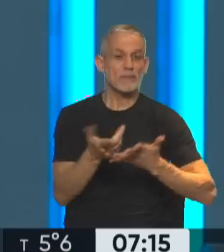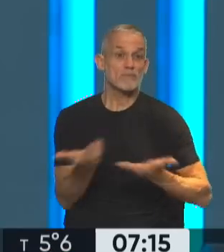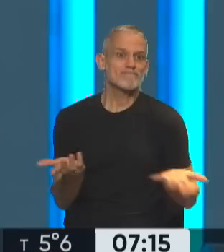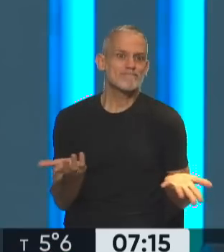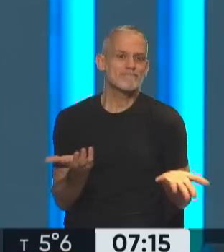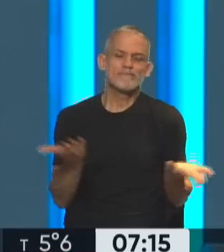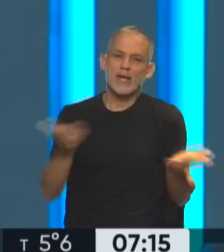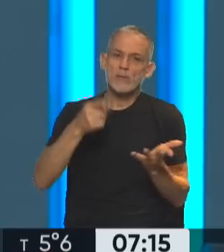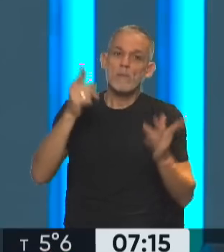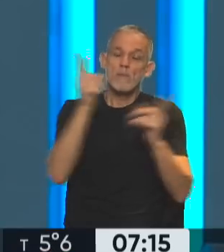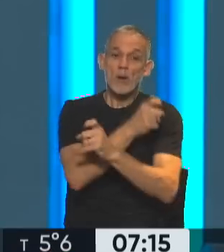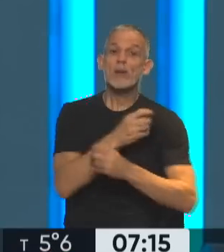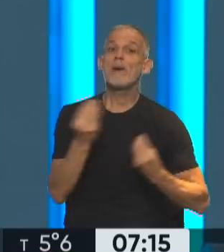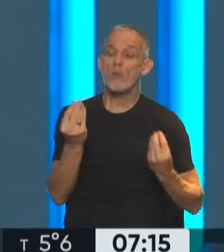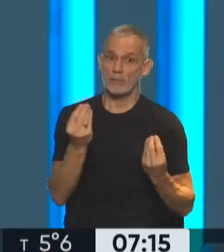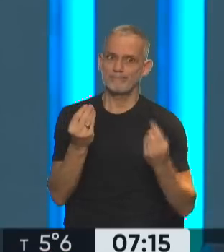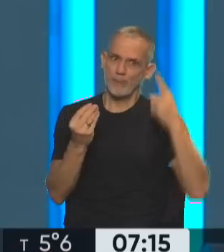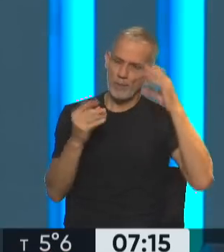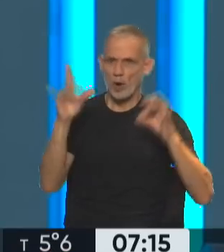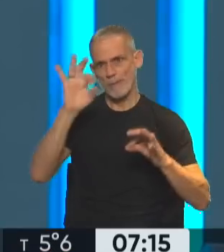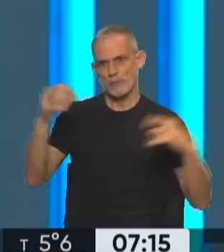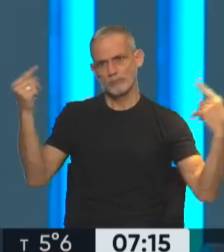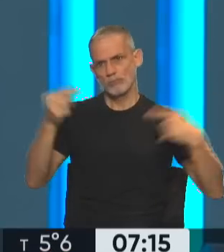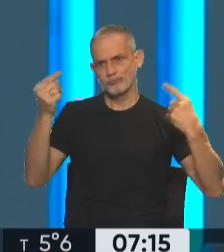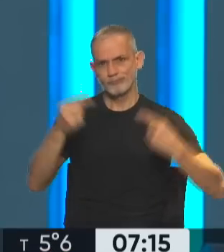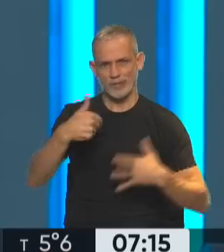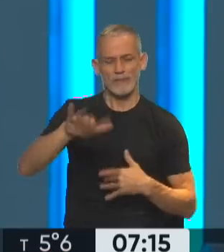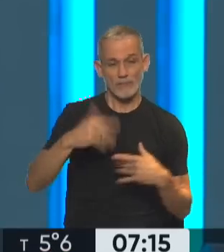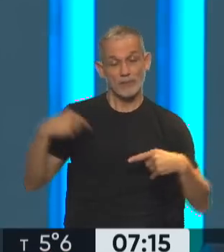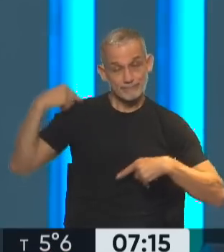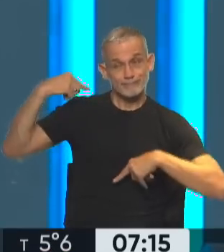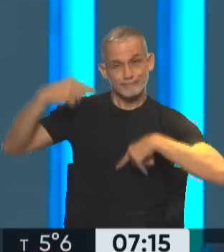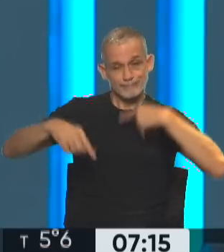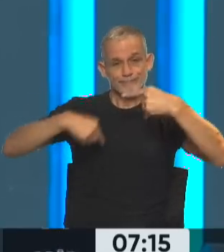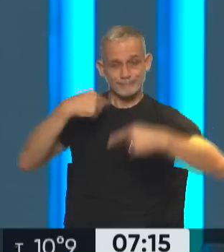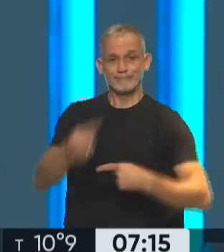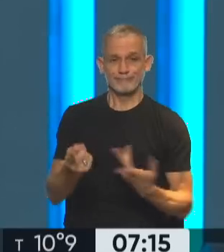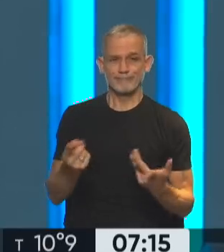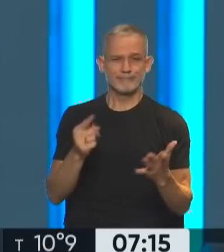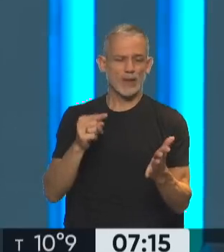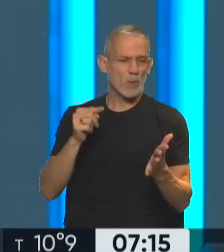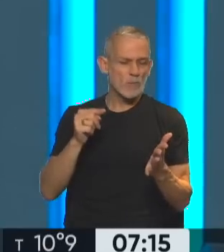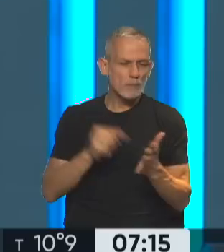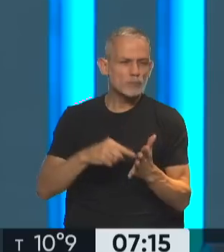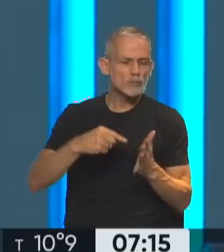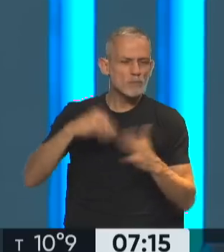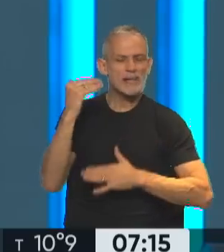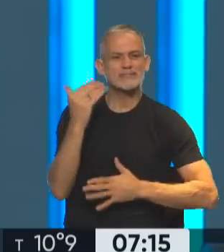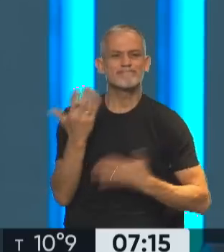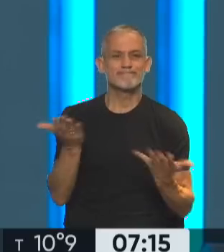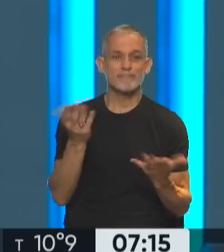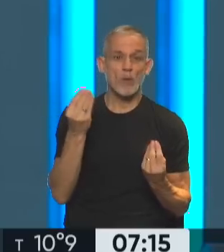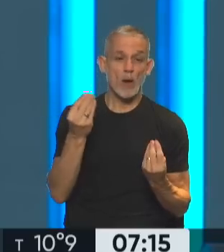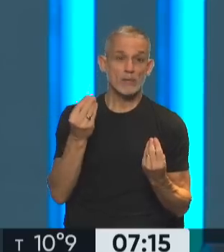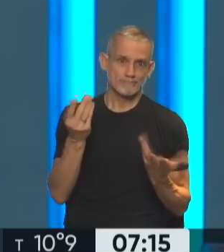principio, es que hay un problema de fondo que es político y que se viene arrastrando. El punto más determinante fue